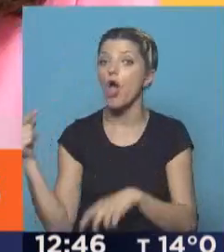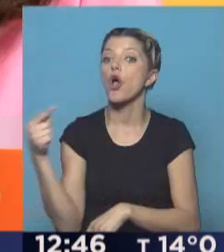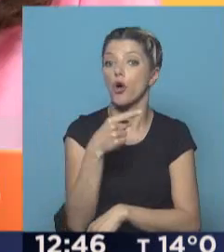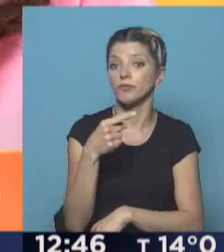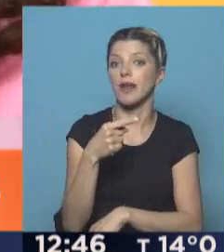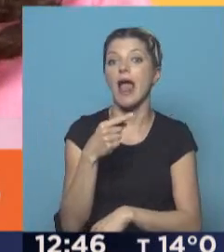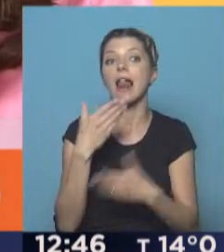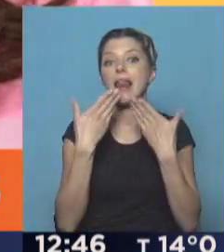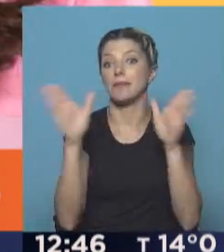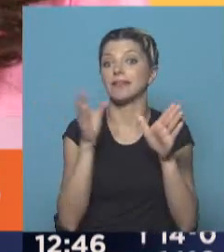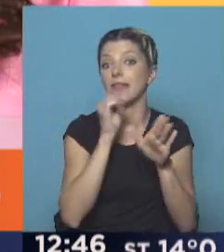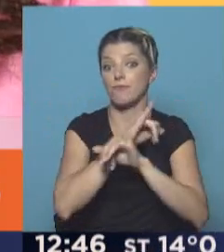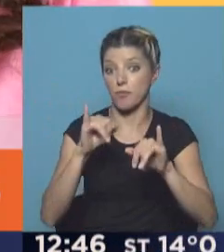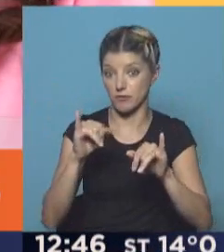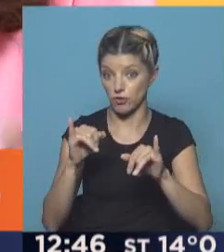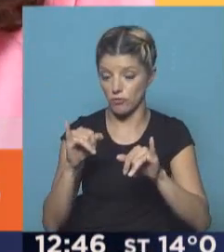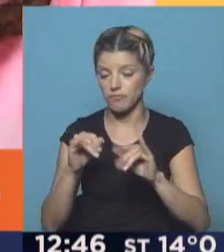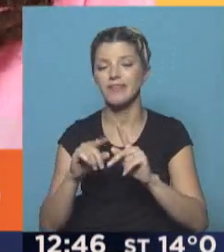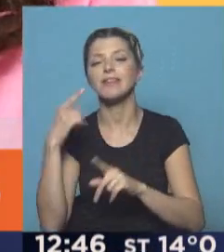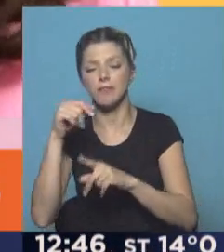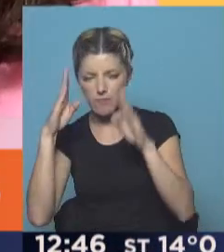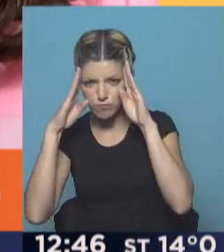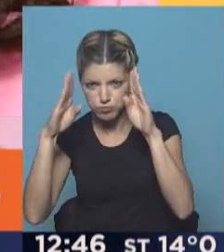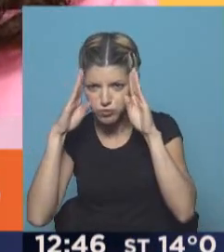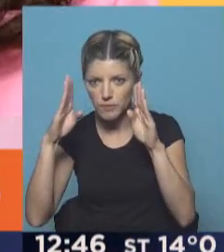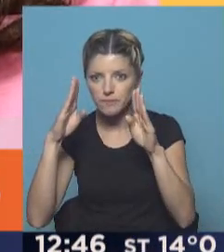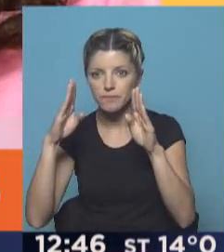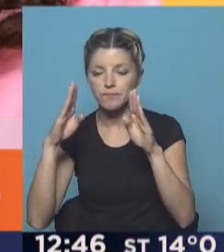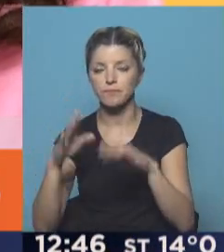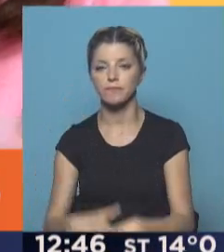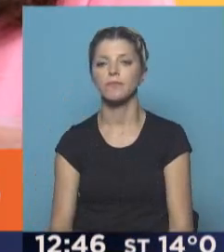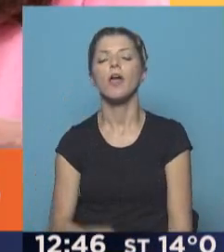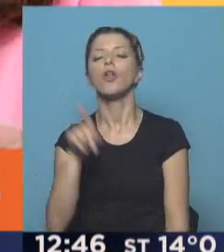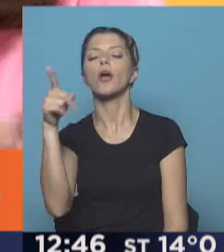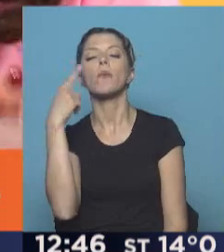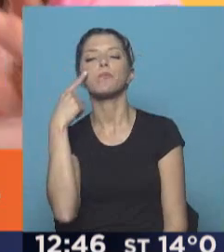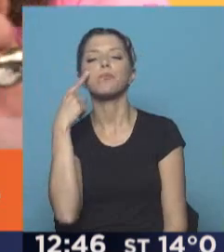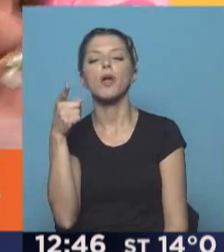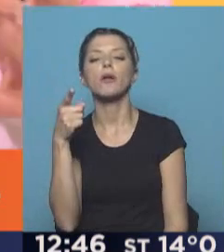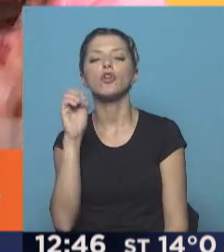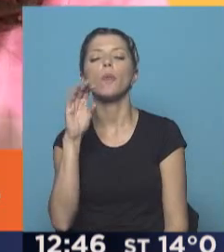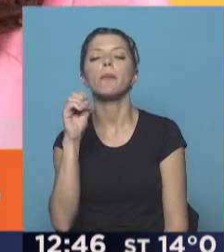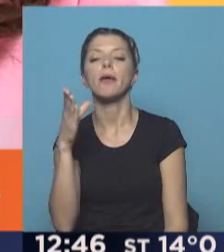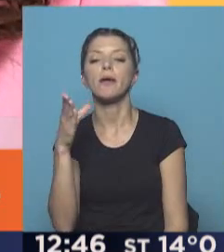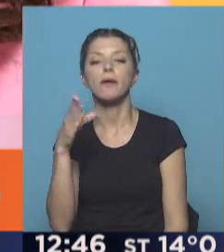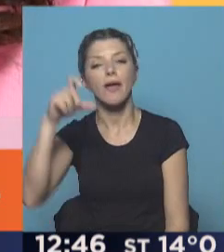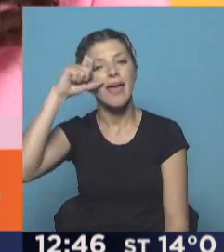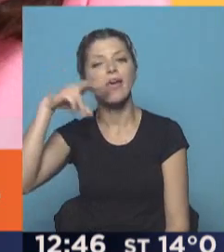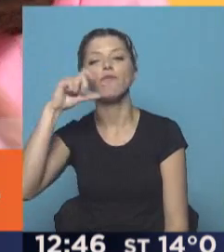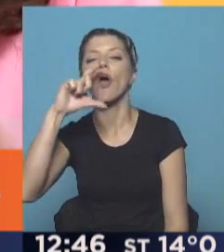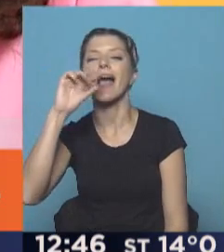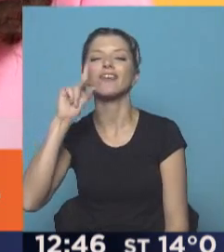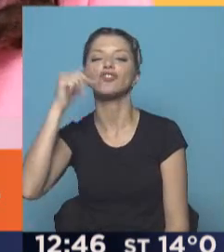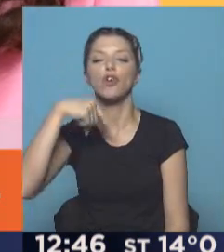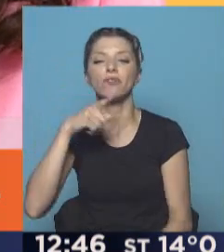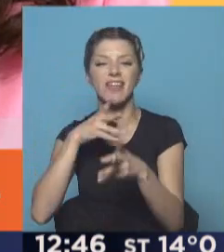de información y demás, y abocarse quizás a la reducción de lo que llama la evocación del terrorista y